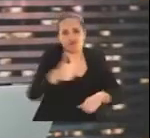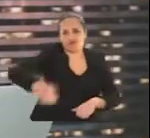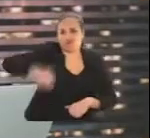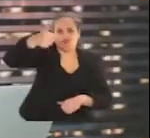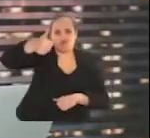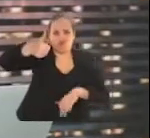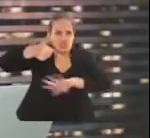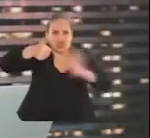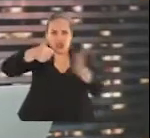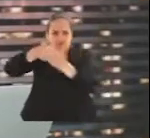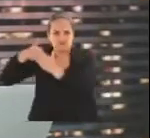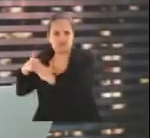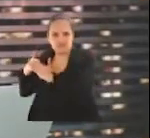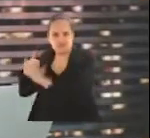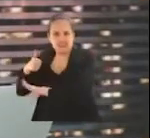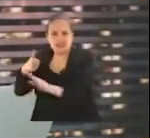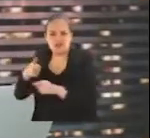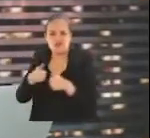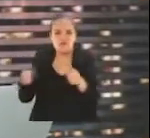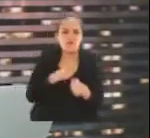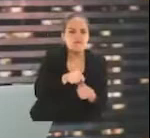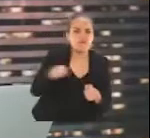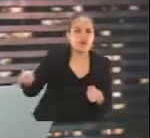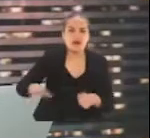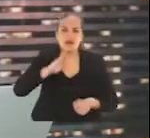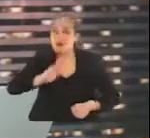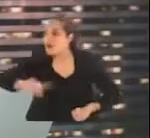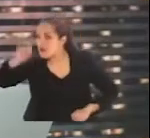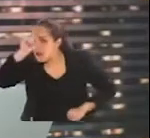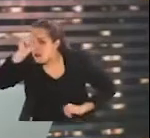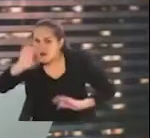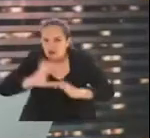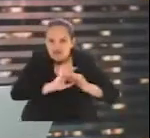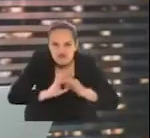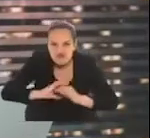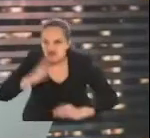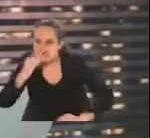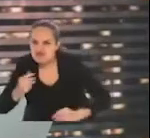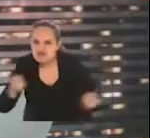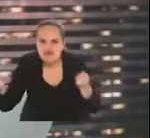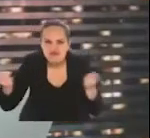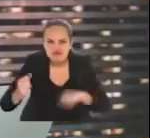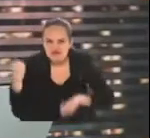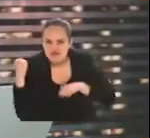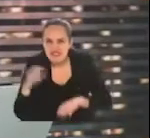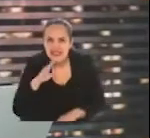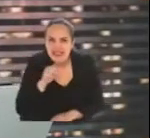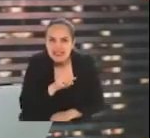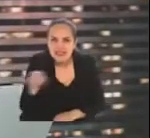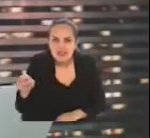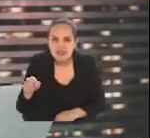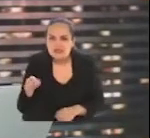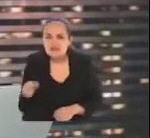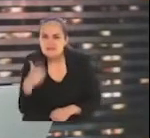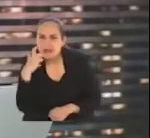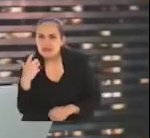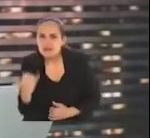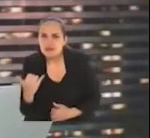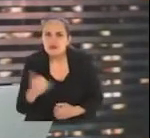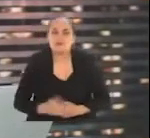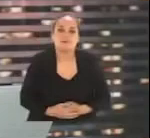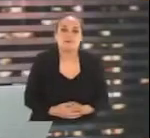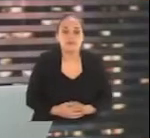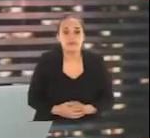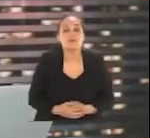después de otoniel que siga allí tratando de articular las operaciones de fin del golfo en este